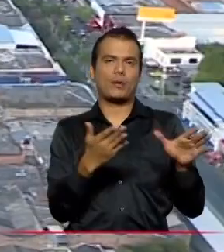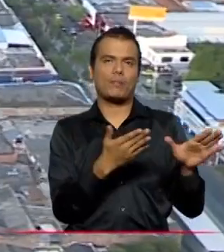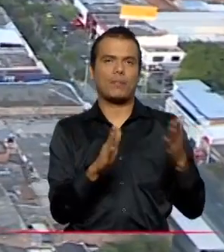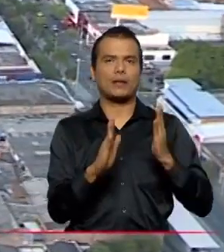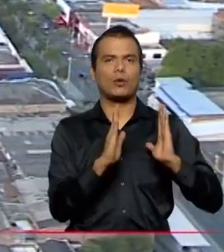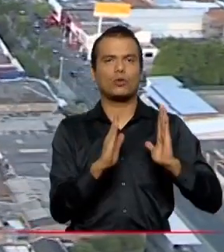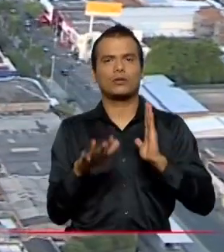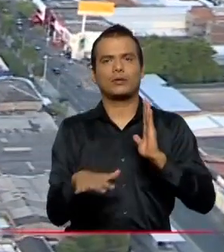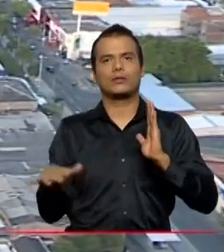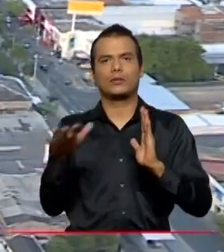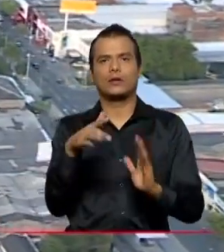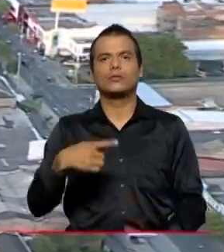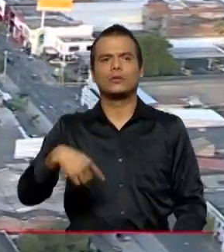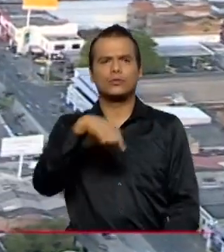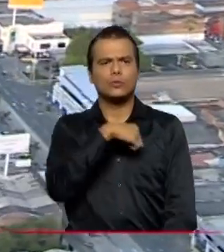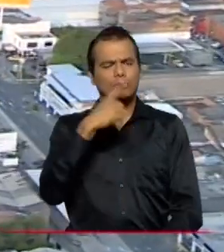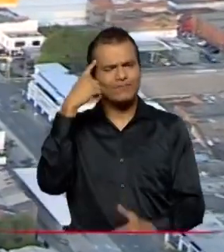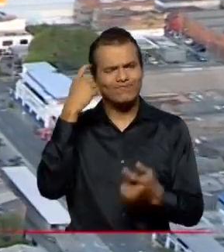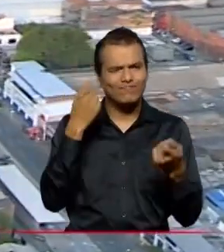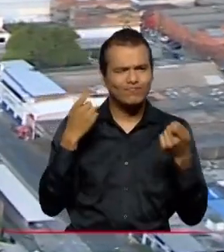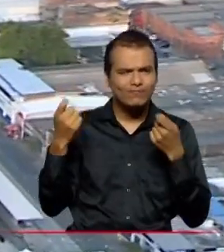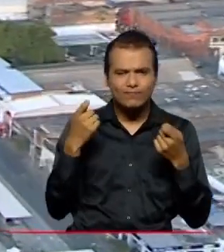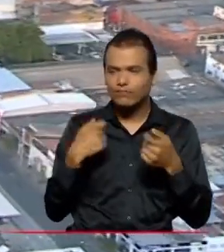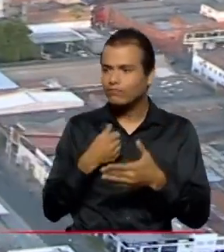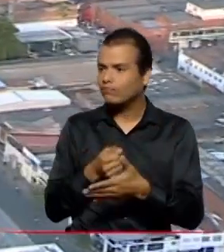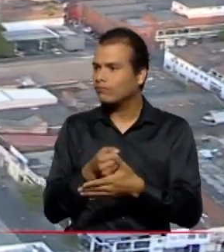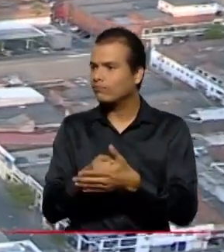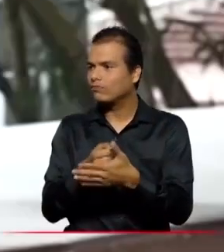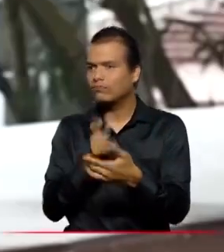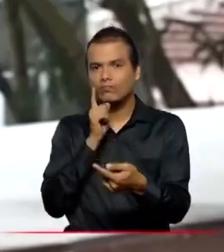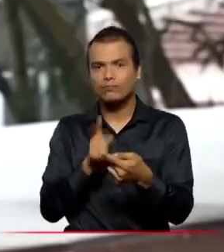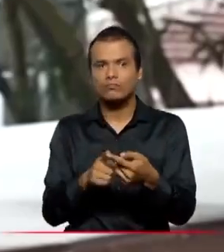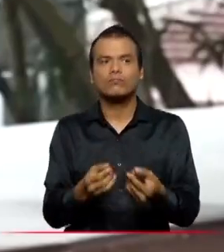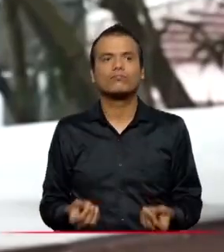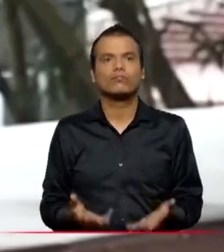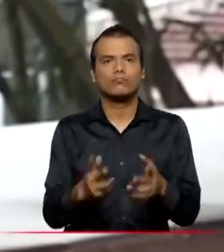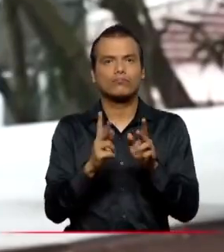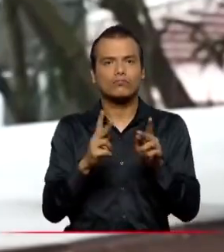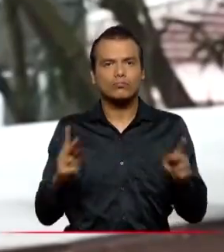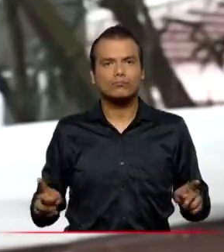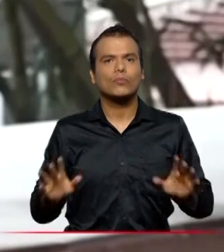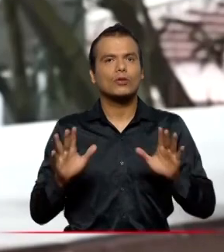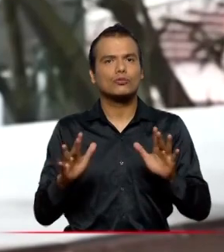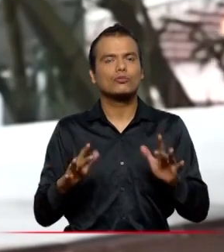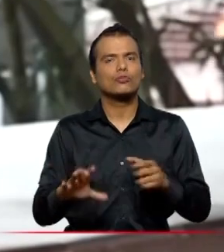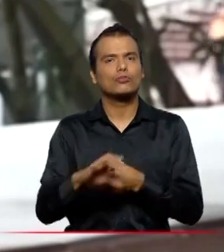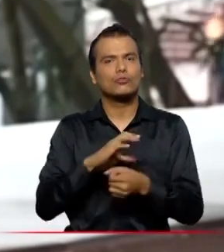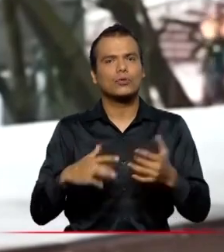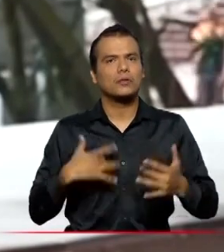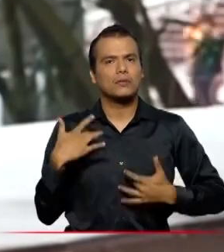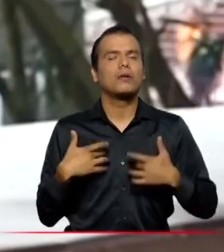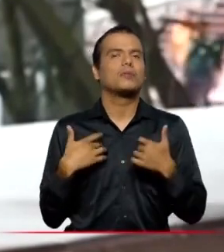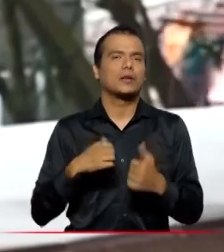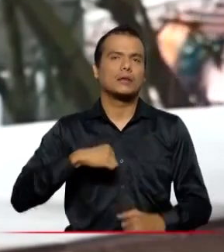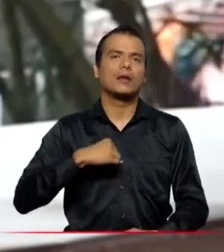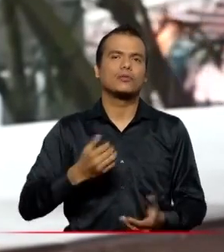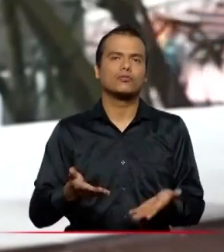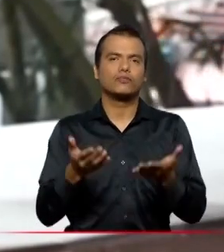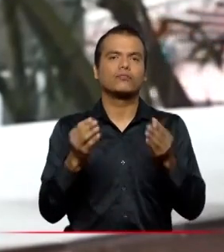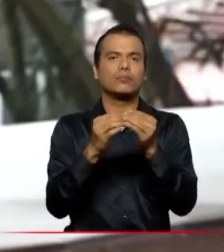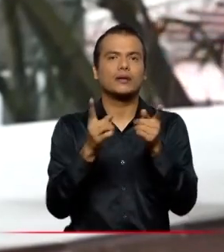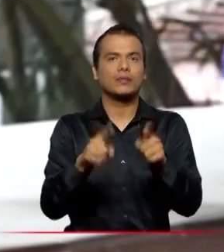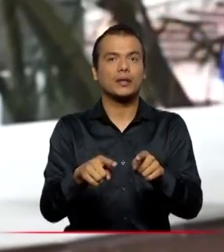rigurosa estamos trabajando para garantizar el derecho a vivir la ciudad, para brindar seguridad jurídica y para permitir que